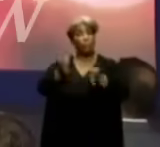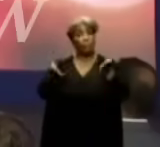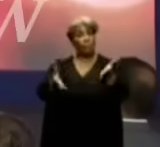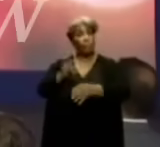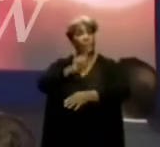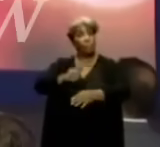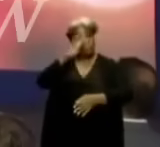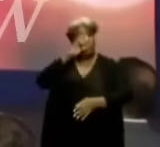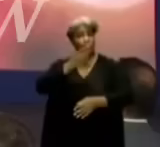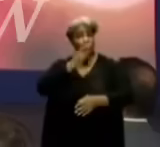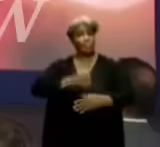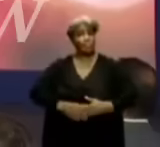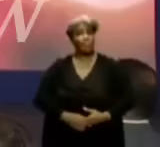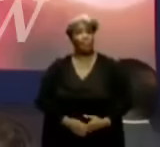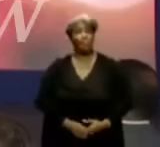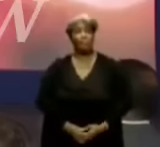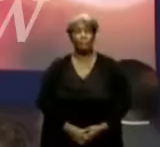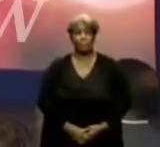país.